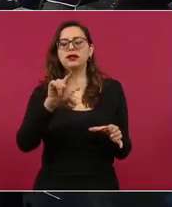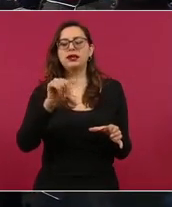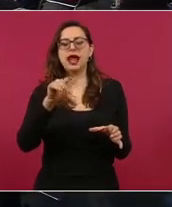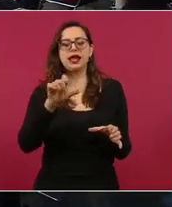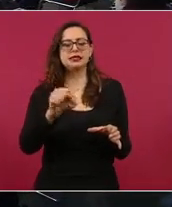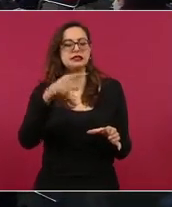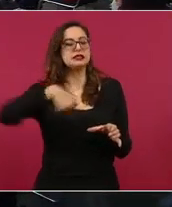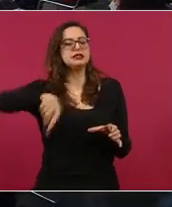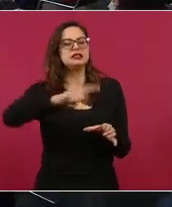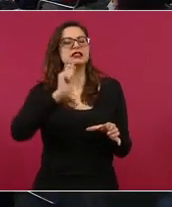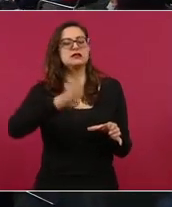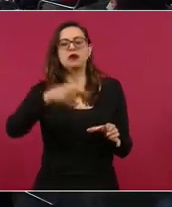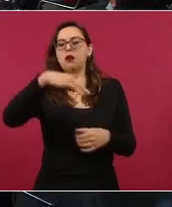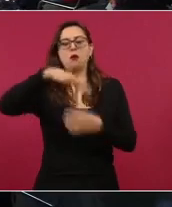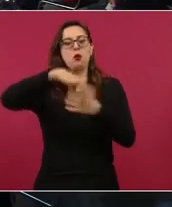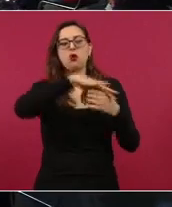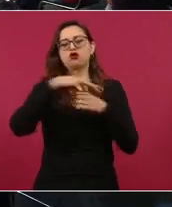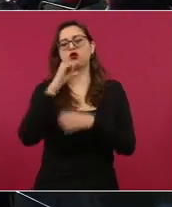listas,